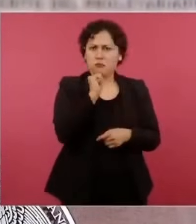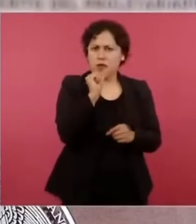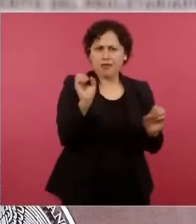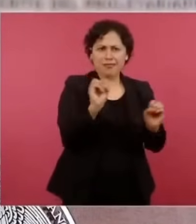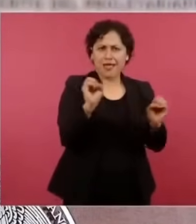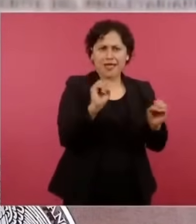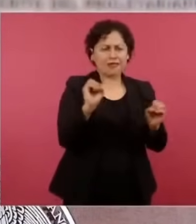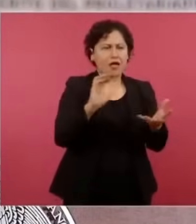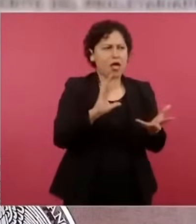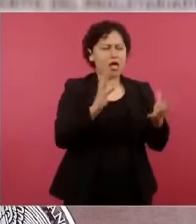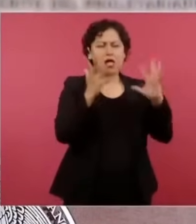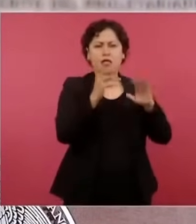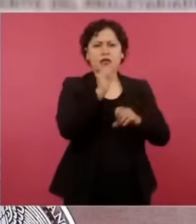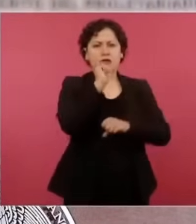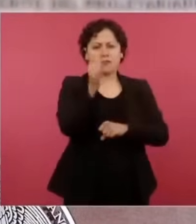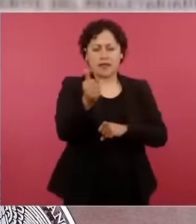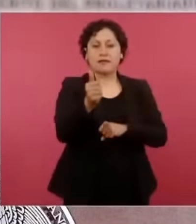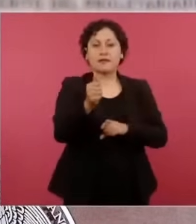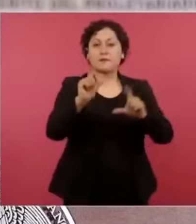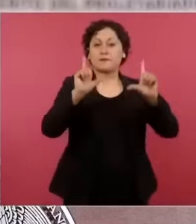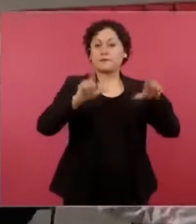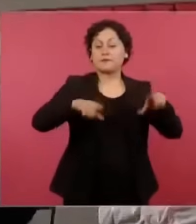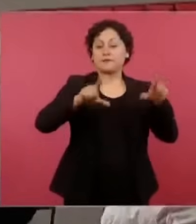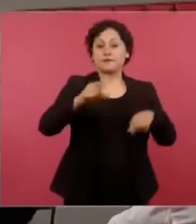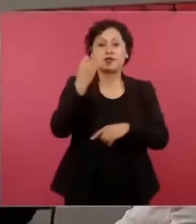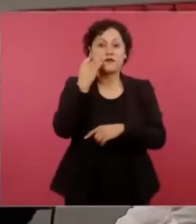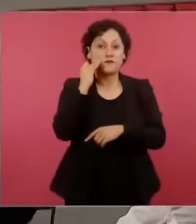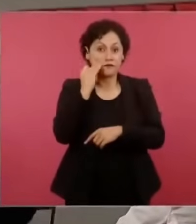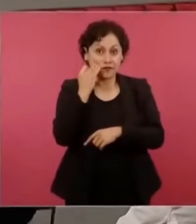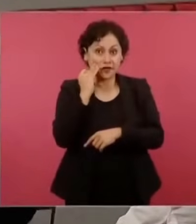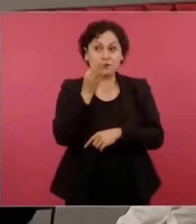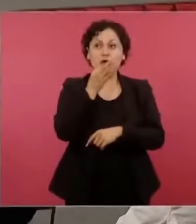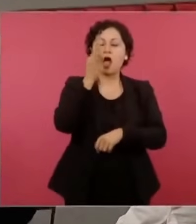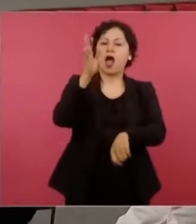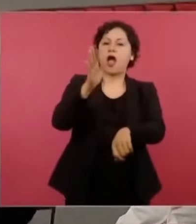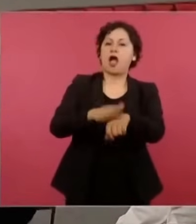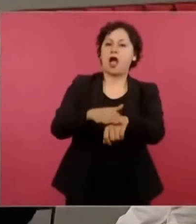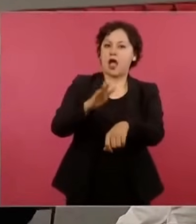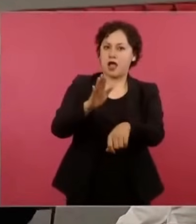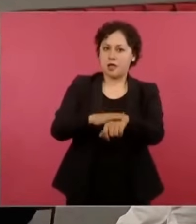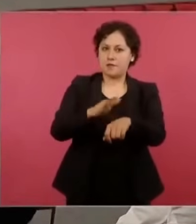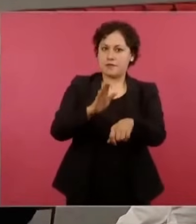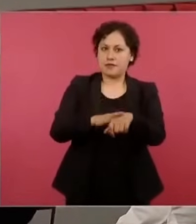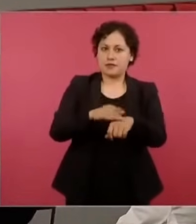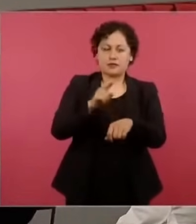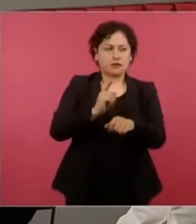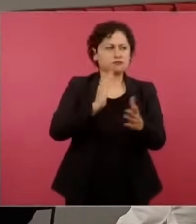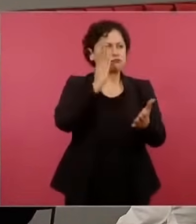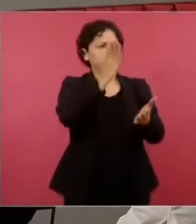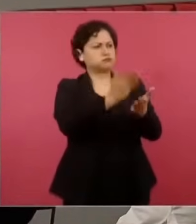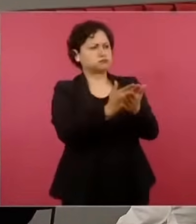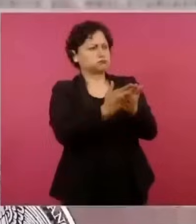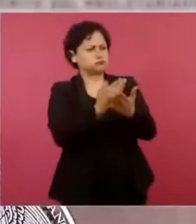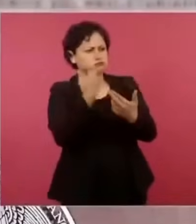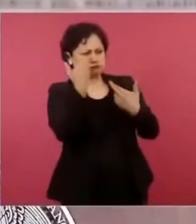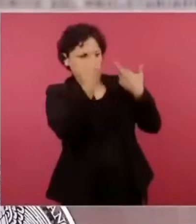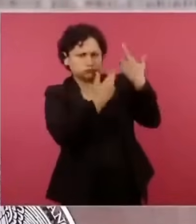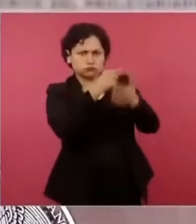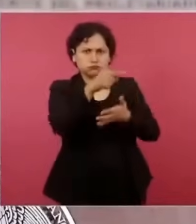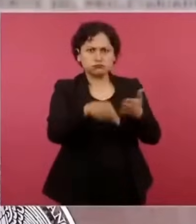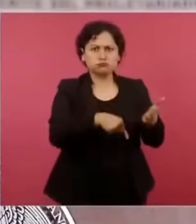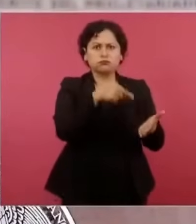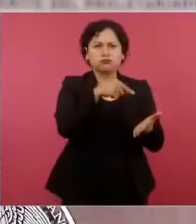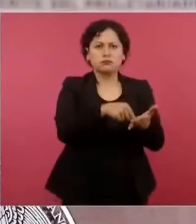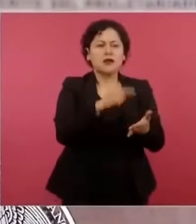Comunicó a través de su cuenta de Facebook que pues, se realizó una revisión en la zona y que lo que sí ocurrió fue